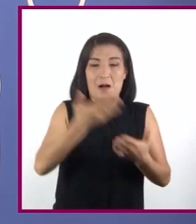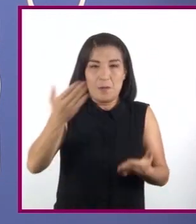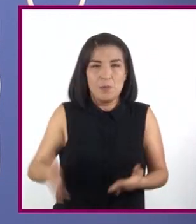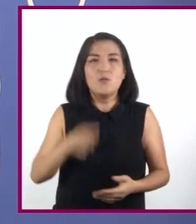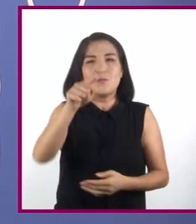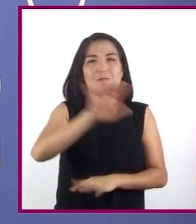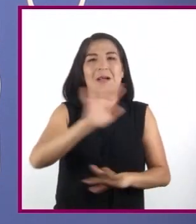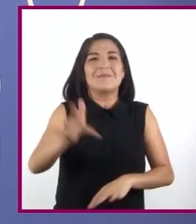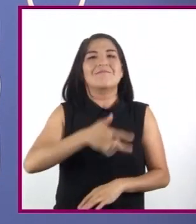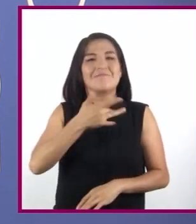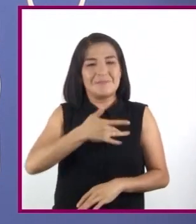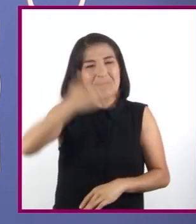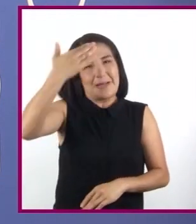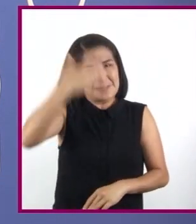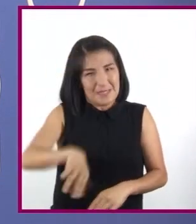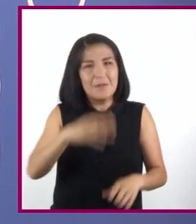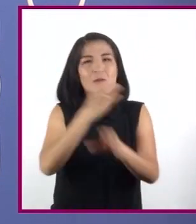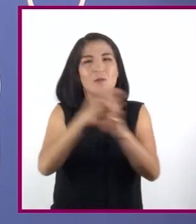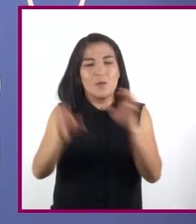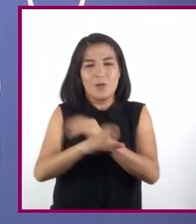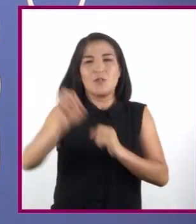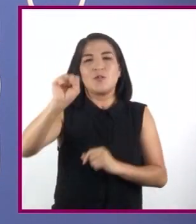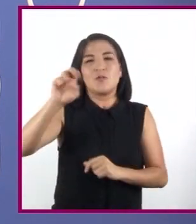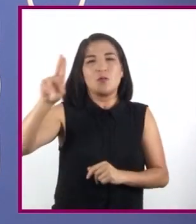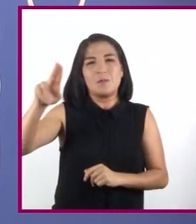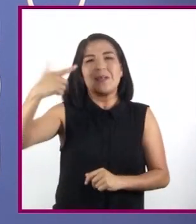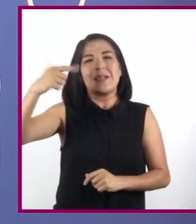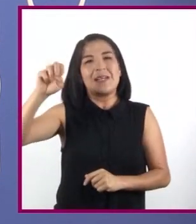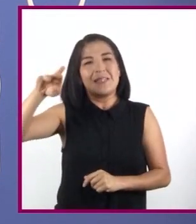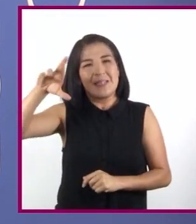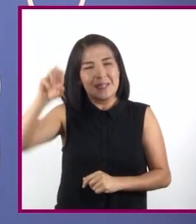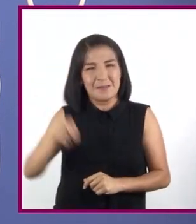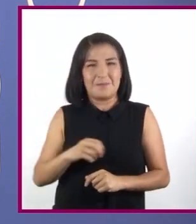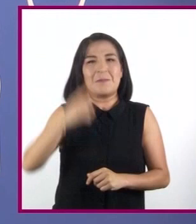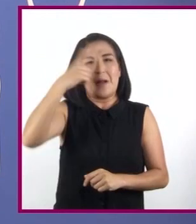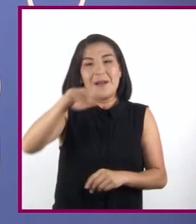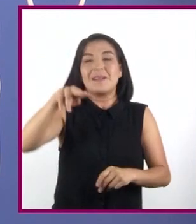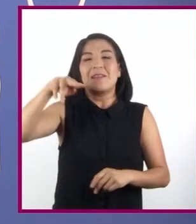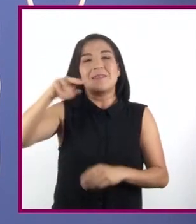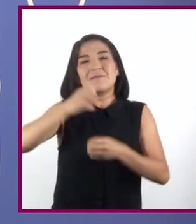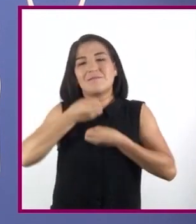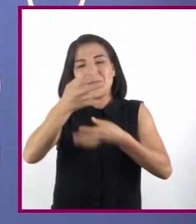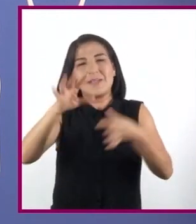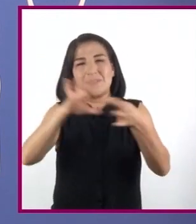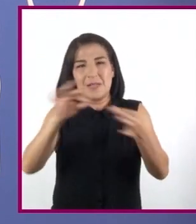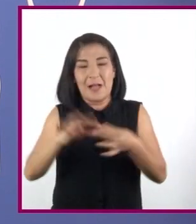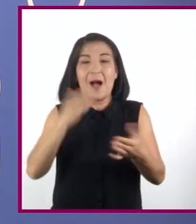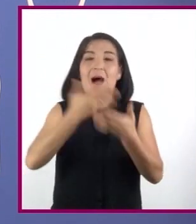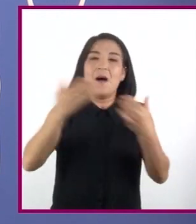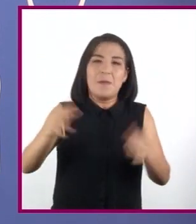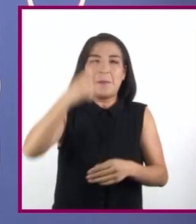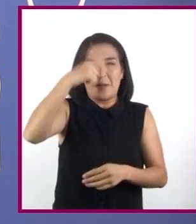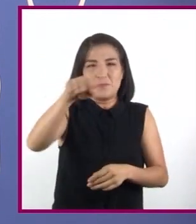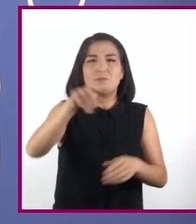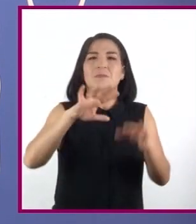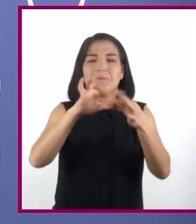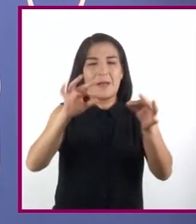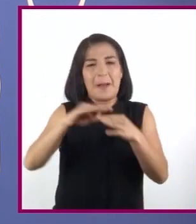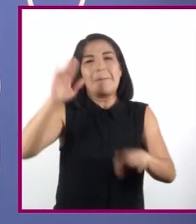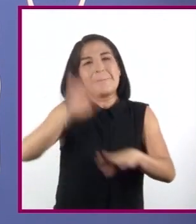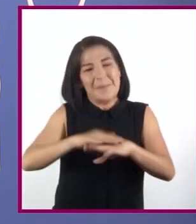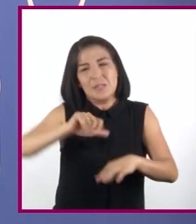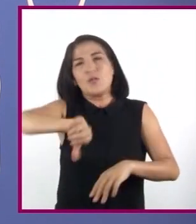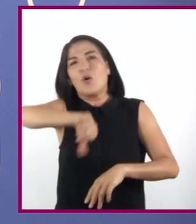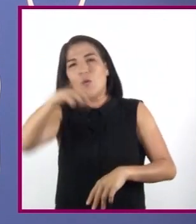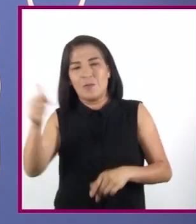ya tienen conocimiento sobre algunos subgéneros narrativos. A continuación, para ahondar más en el tema, les compartiré otros que son